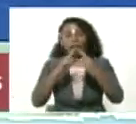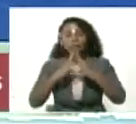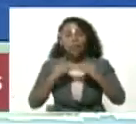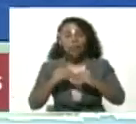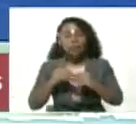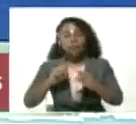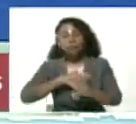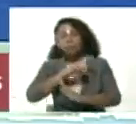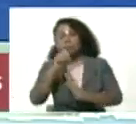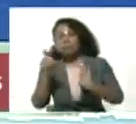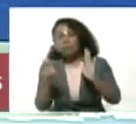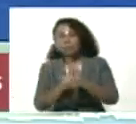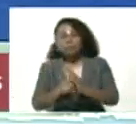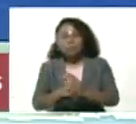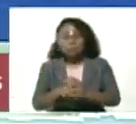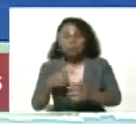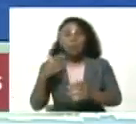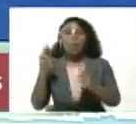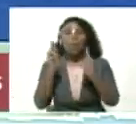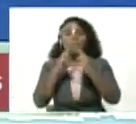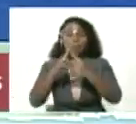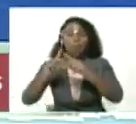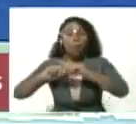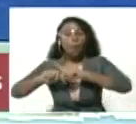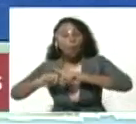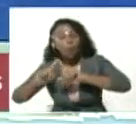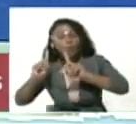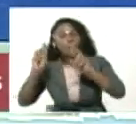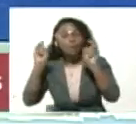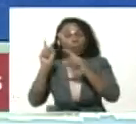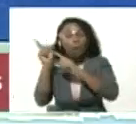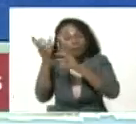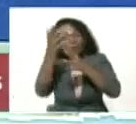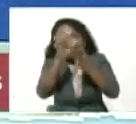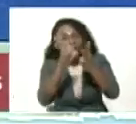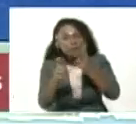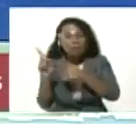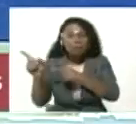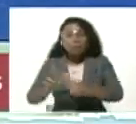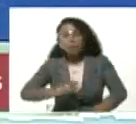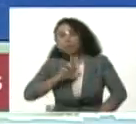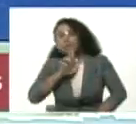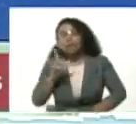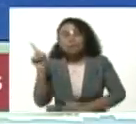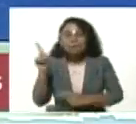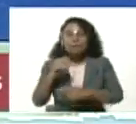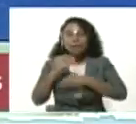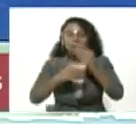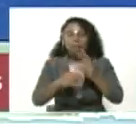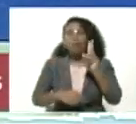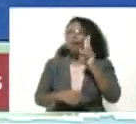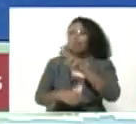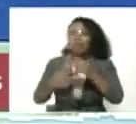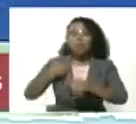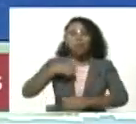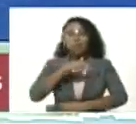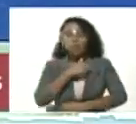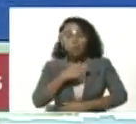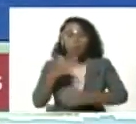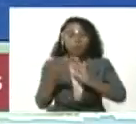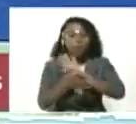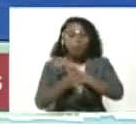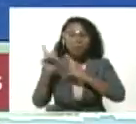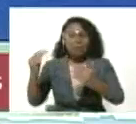generación. Conocemos otros deslaves de esas características. el deslave que acabamos de ver y